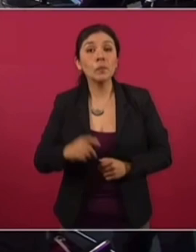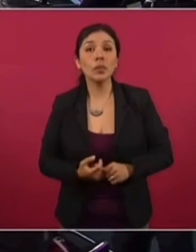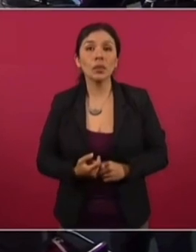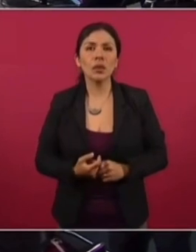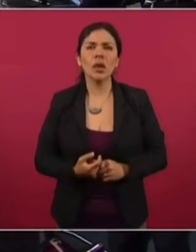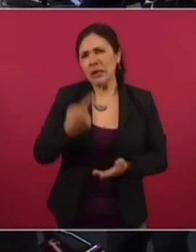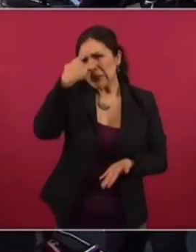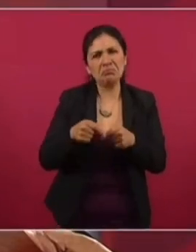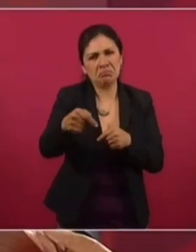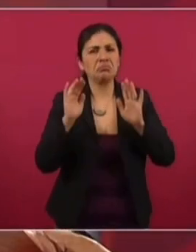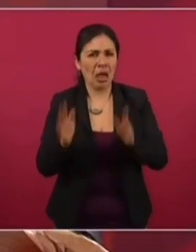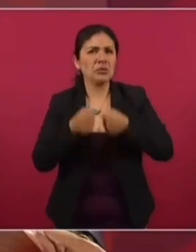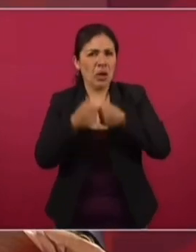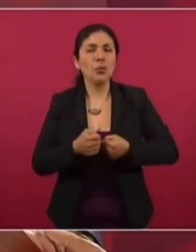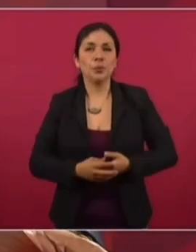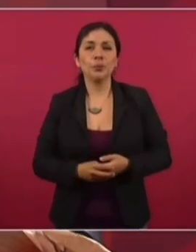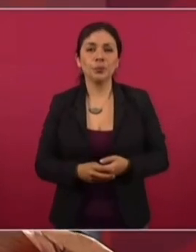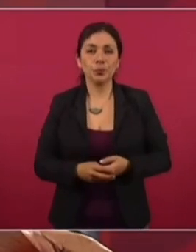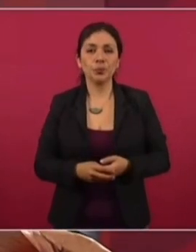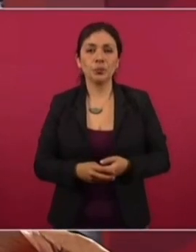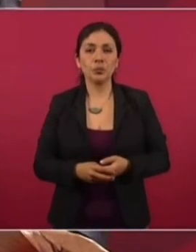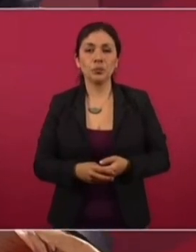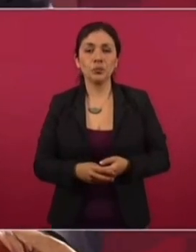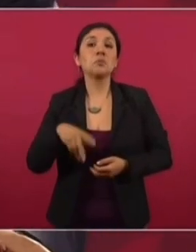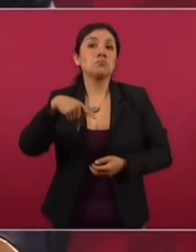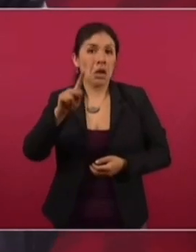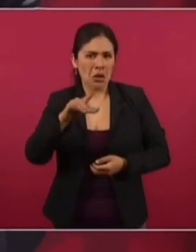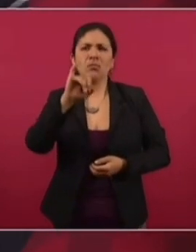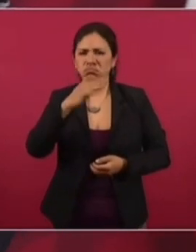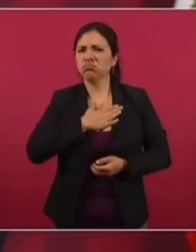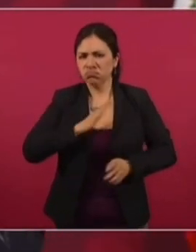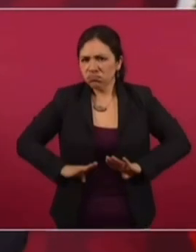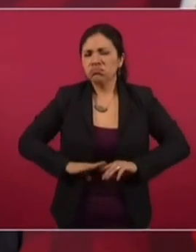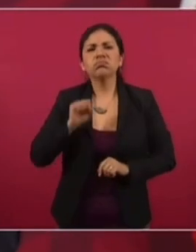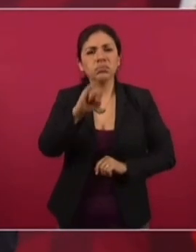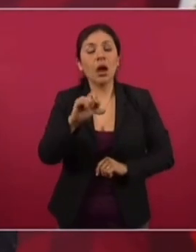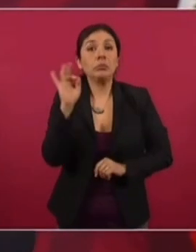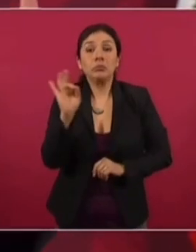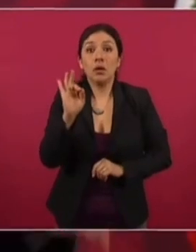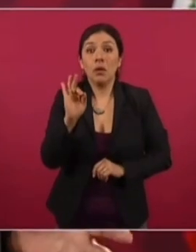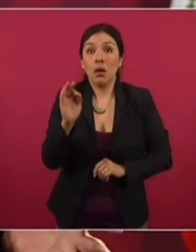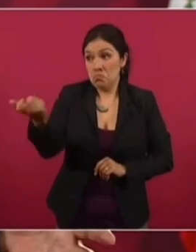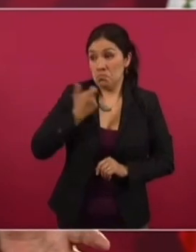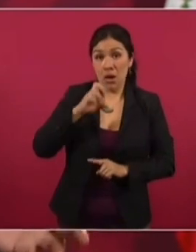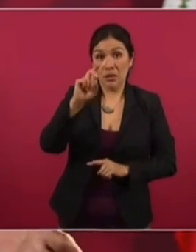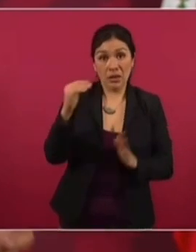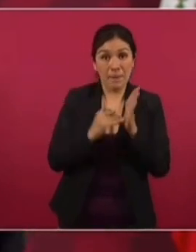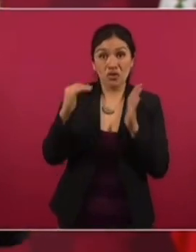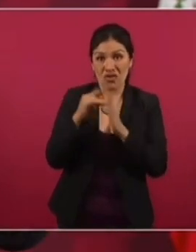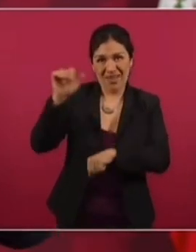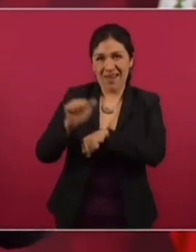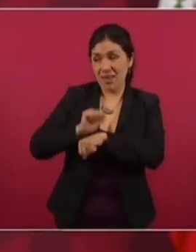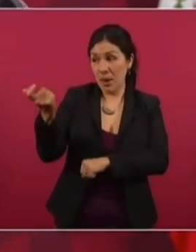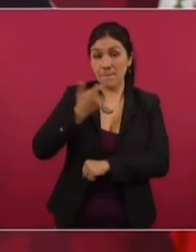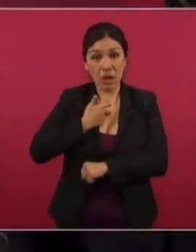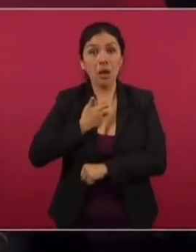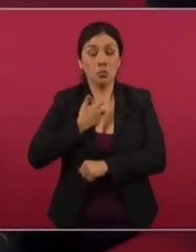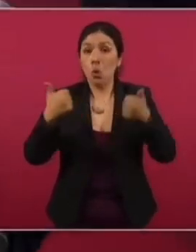Yo creo que en 3 meses ya sabemos, pero sí estaríamos en condiciones de que si nos dan los 30 y se